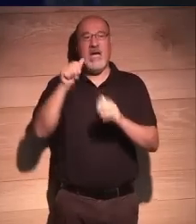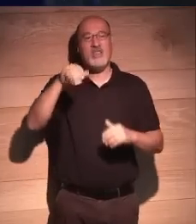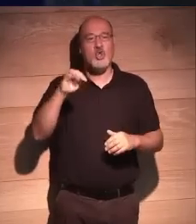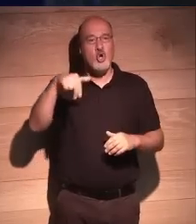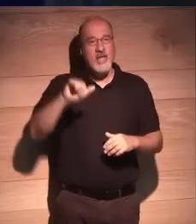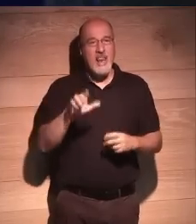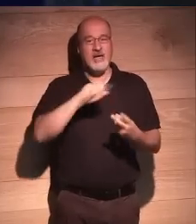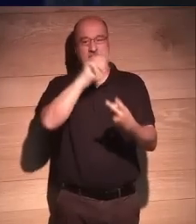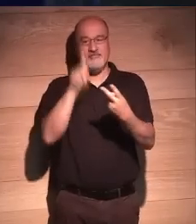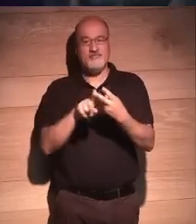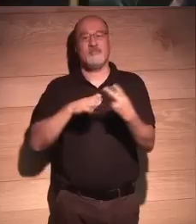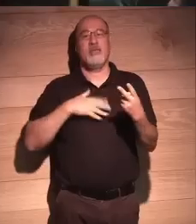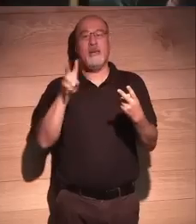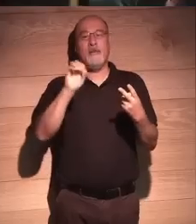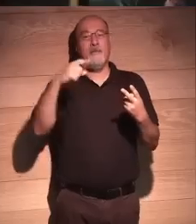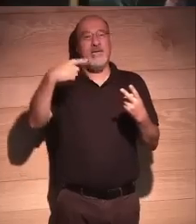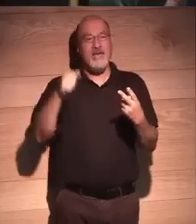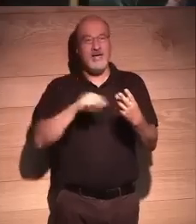Antonella, Vega.